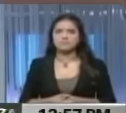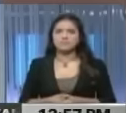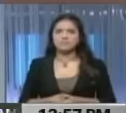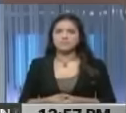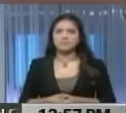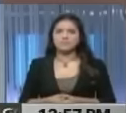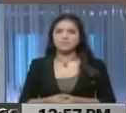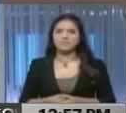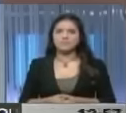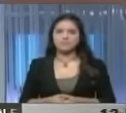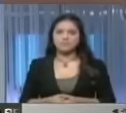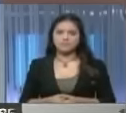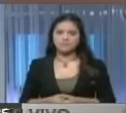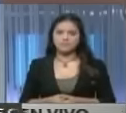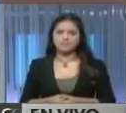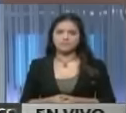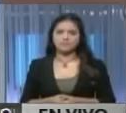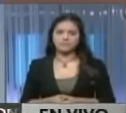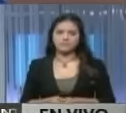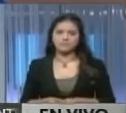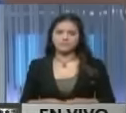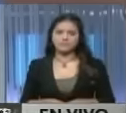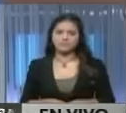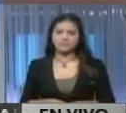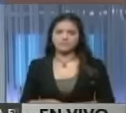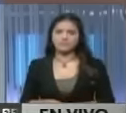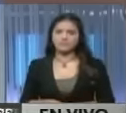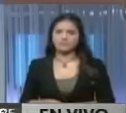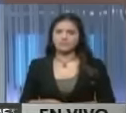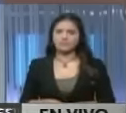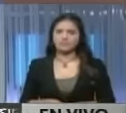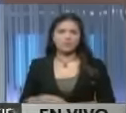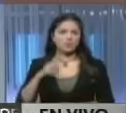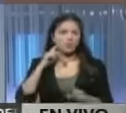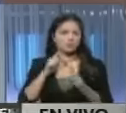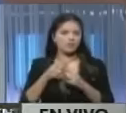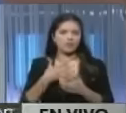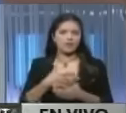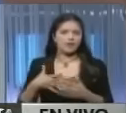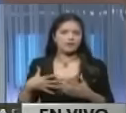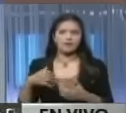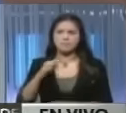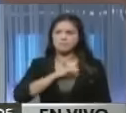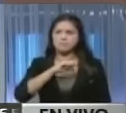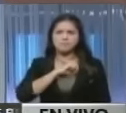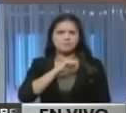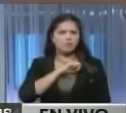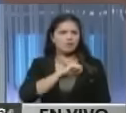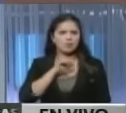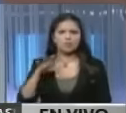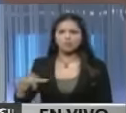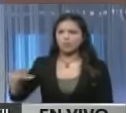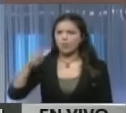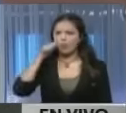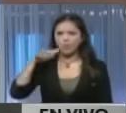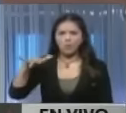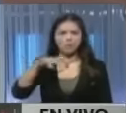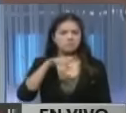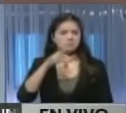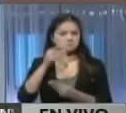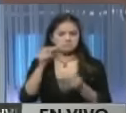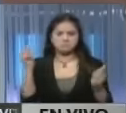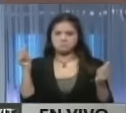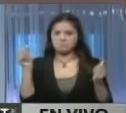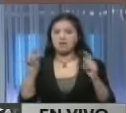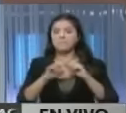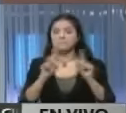en su dimensión, que buscaba crear terror en nuestra población, fue desmantelado, a